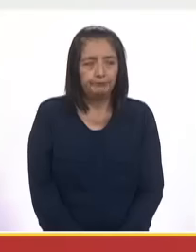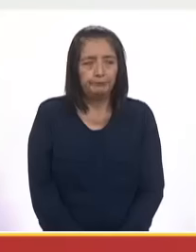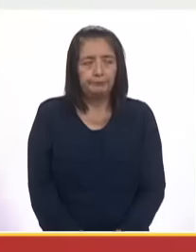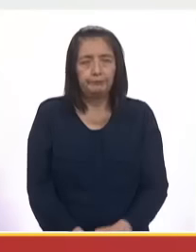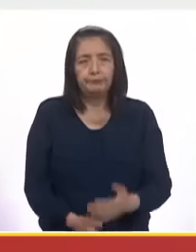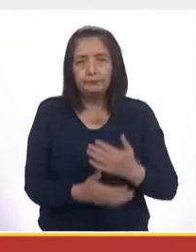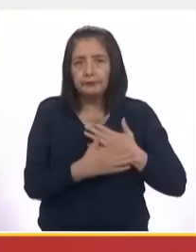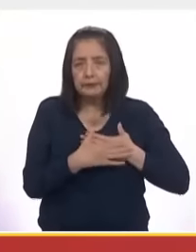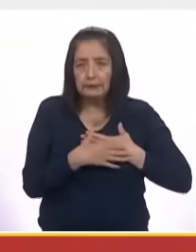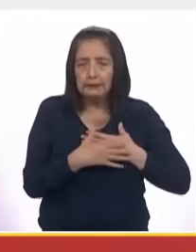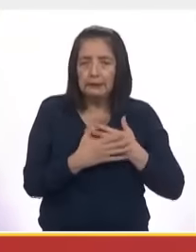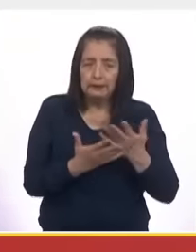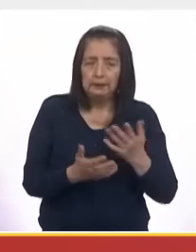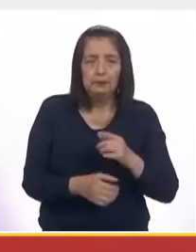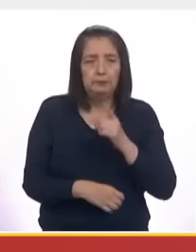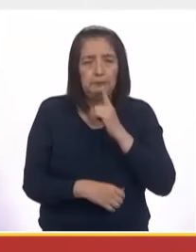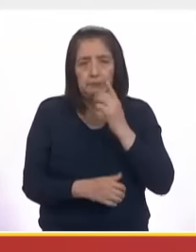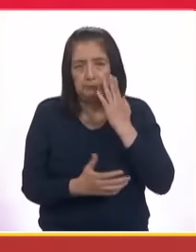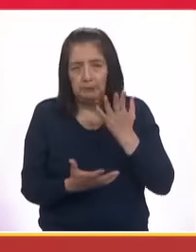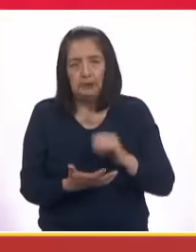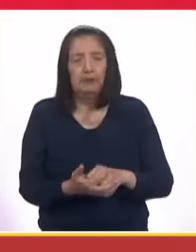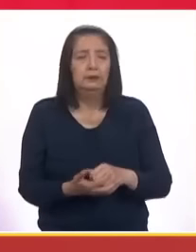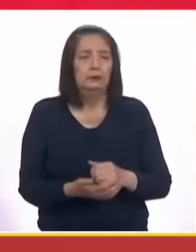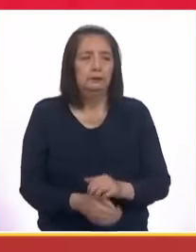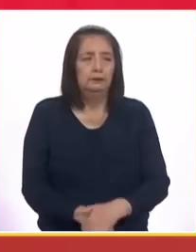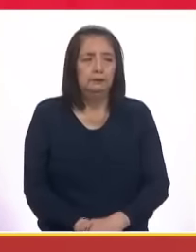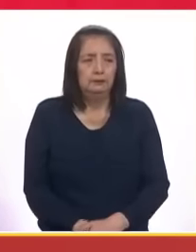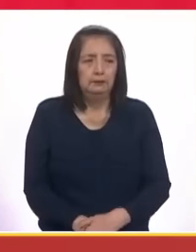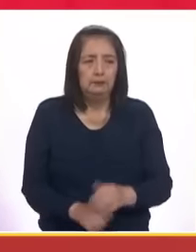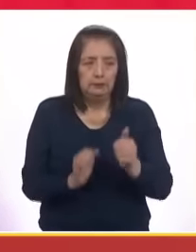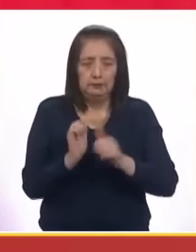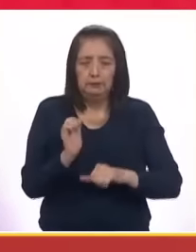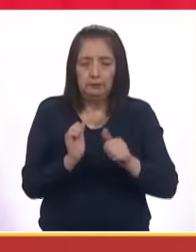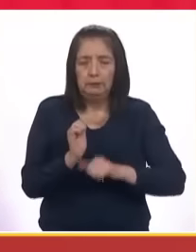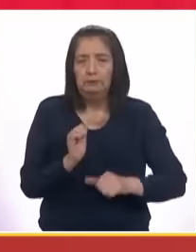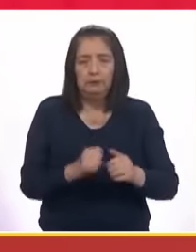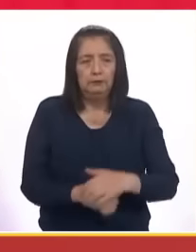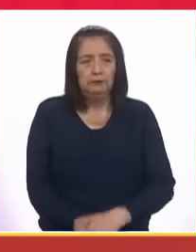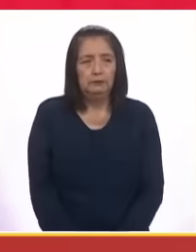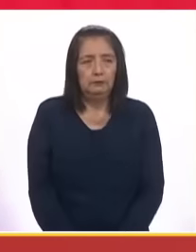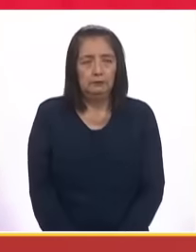el cariño de papá, de mamá, de los hermanos.